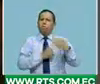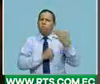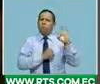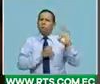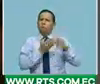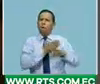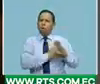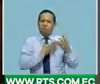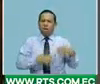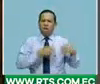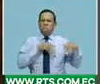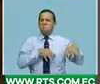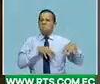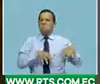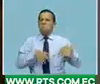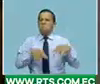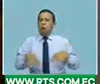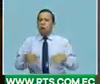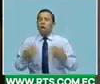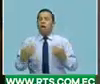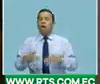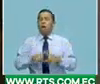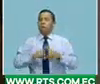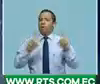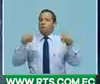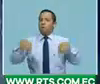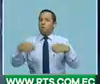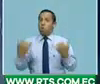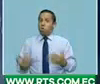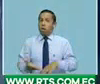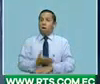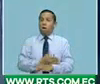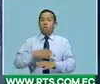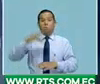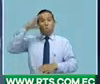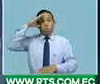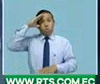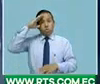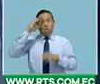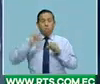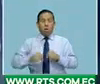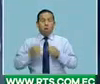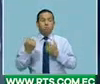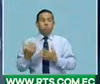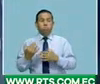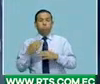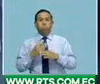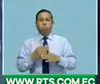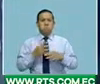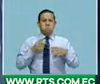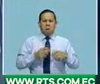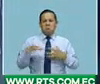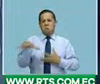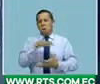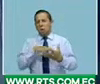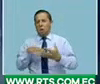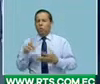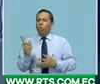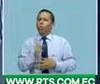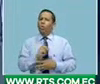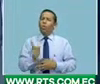y que la policía estaba preparada para evitar enfrentamientos. No esperamos una movilización violenta, no